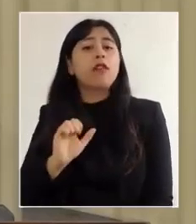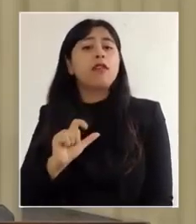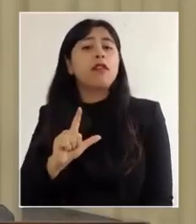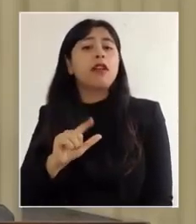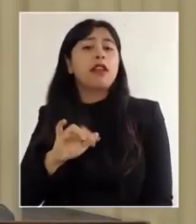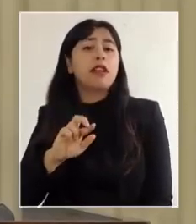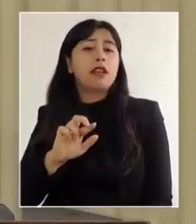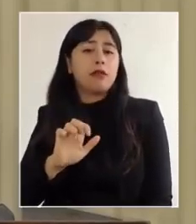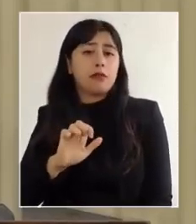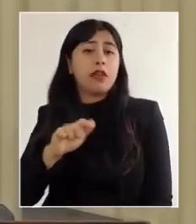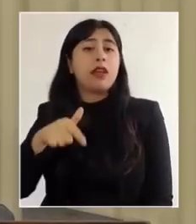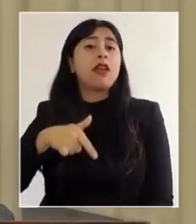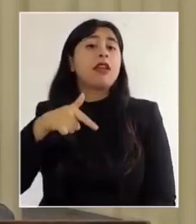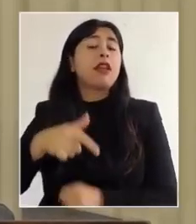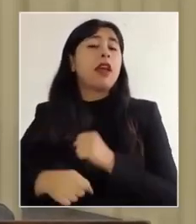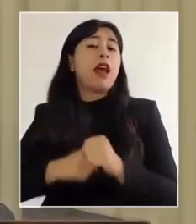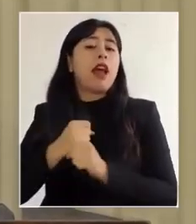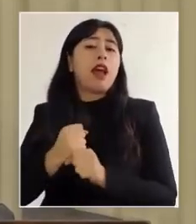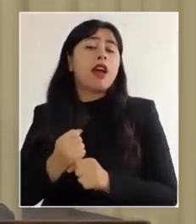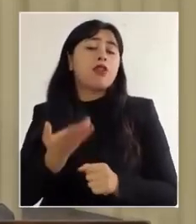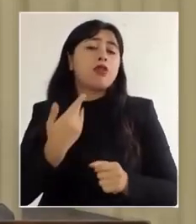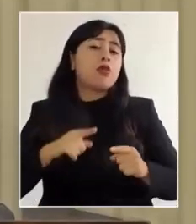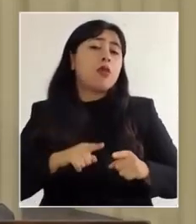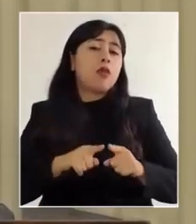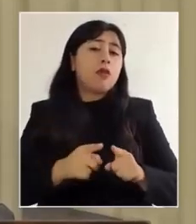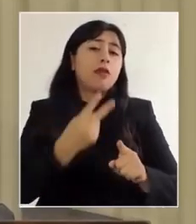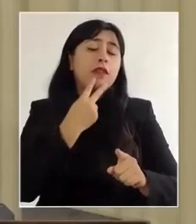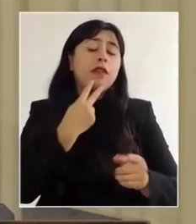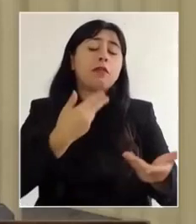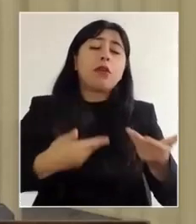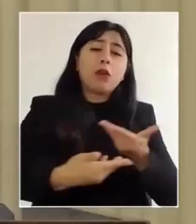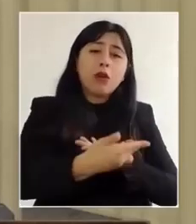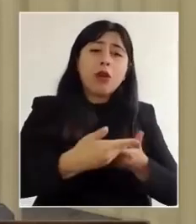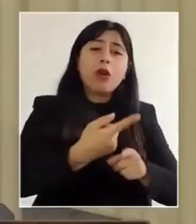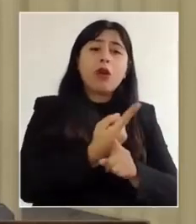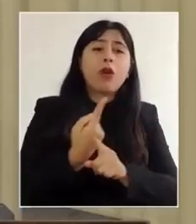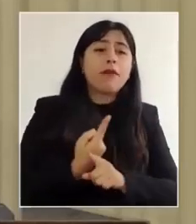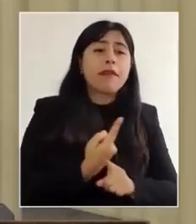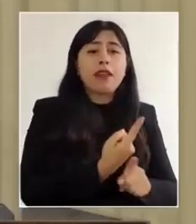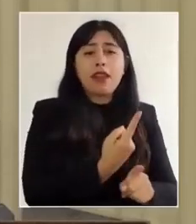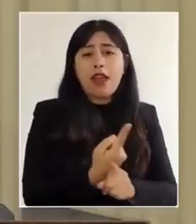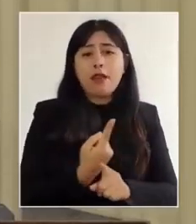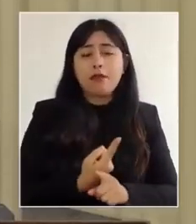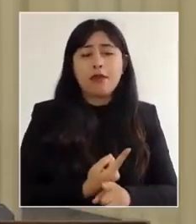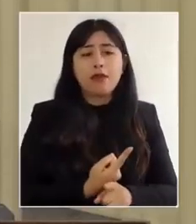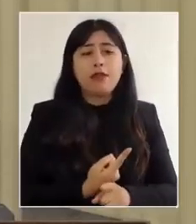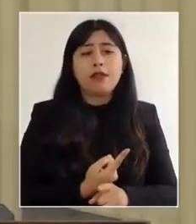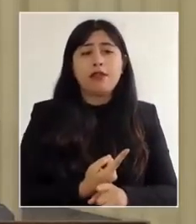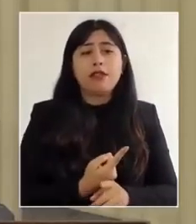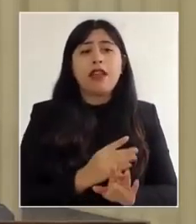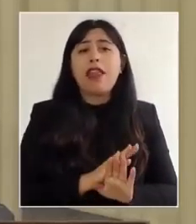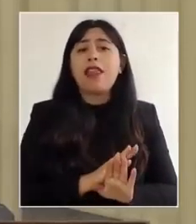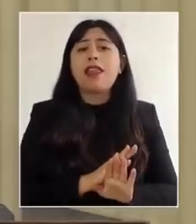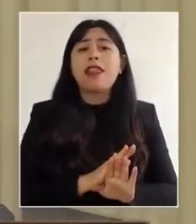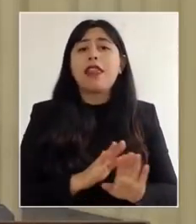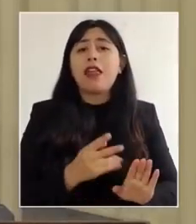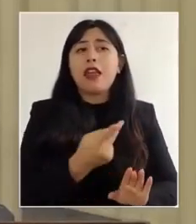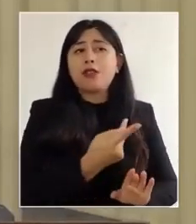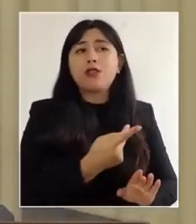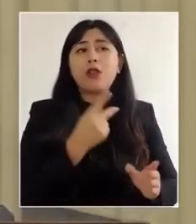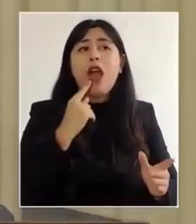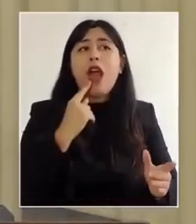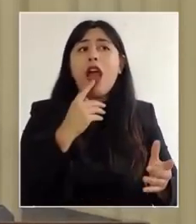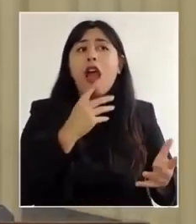años que vivimos compartimos hablamos conversamos no hay nada que no lo hayamos dicho que no hayamos